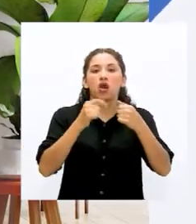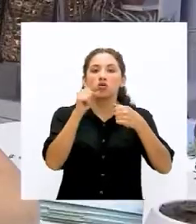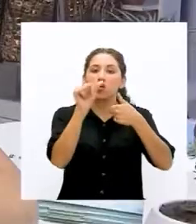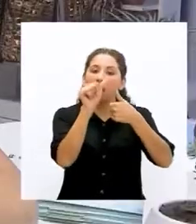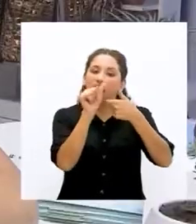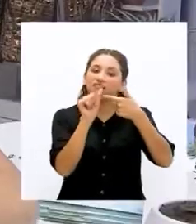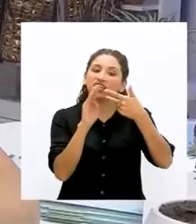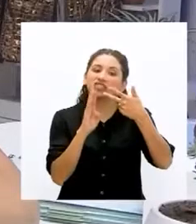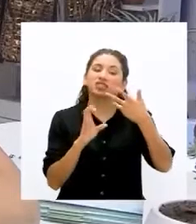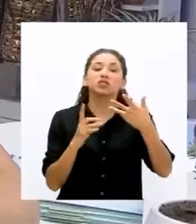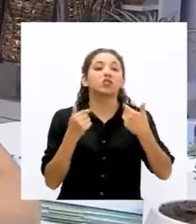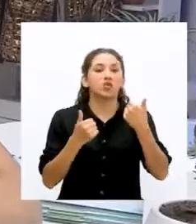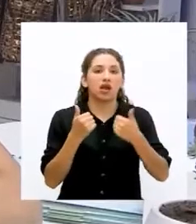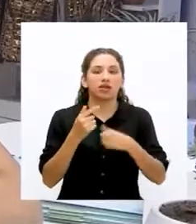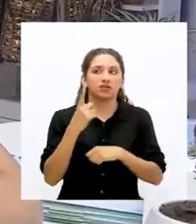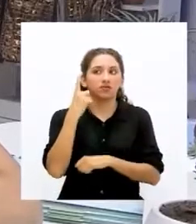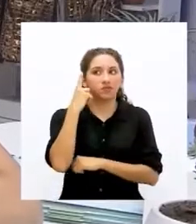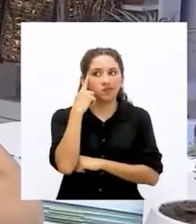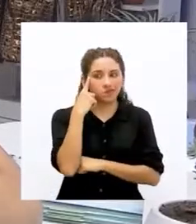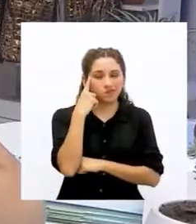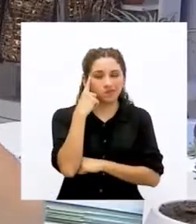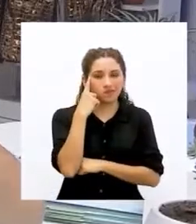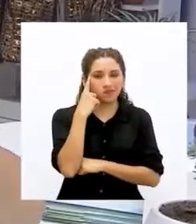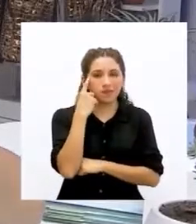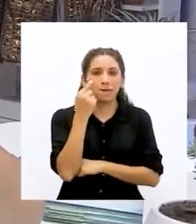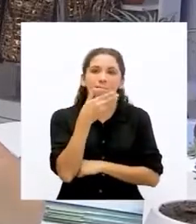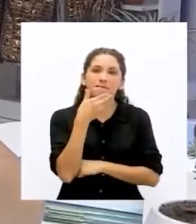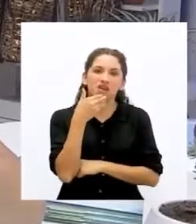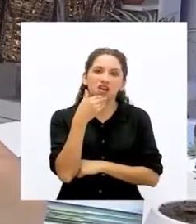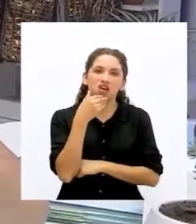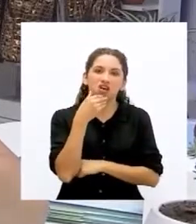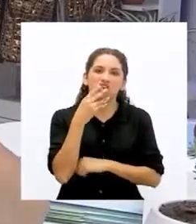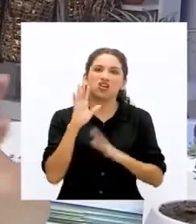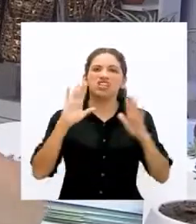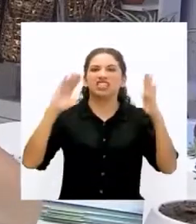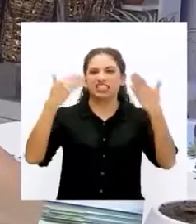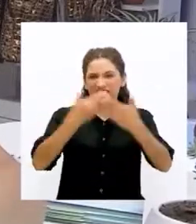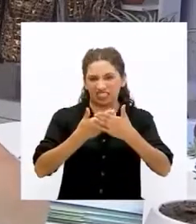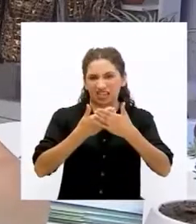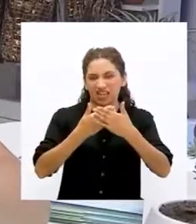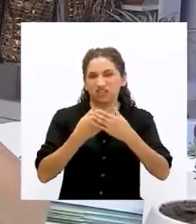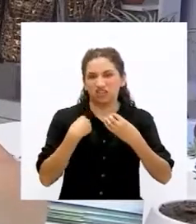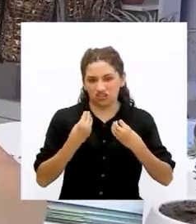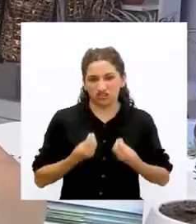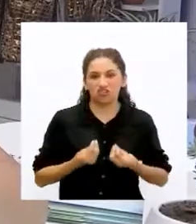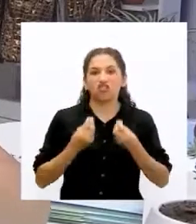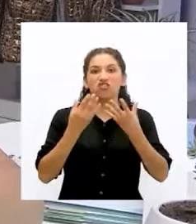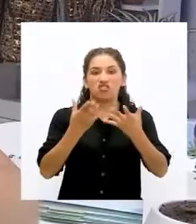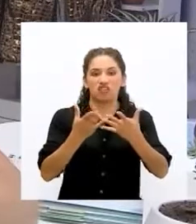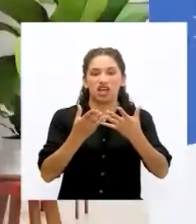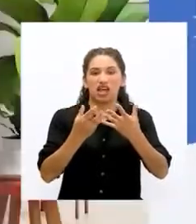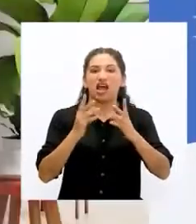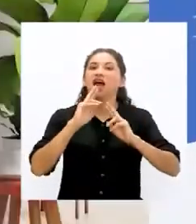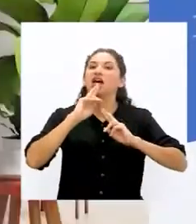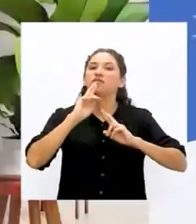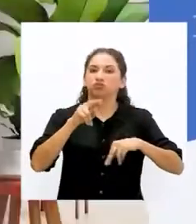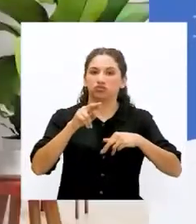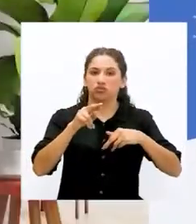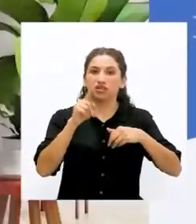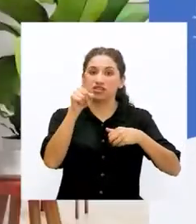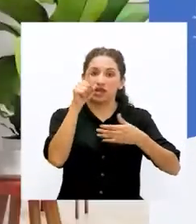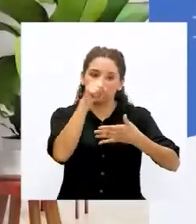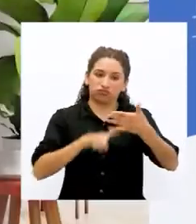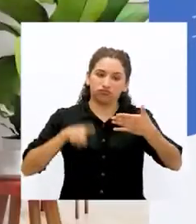cerrada? Me parece apropiado volverla una pregunta cerrada y proporcionar respuestas para marcar. Muy